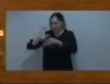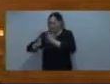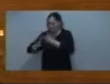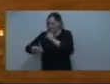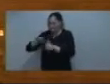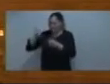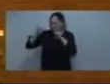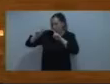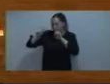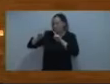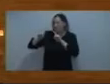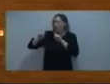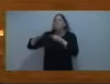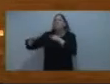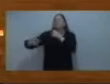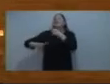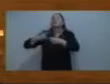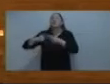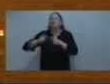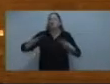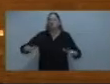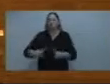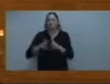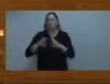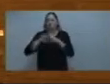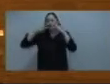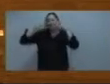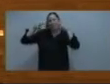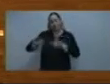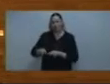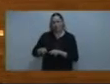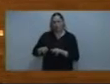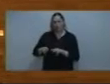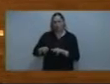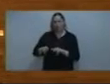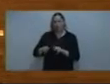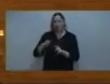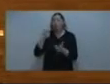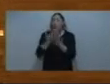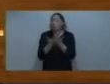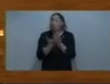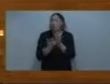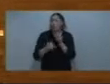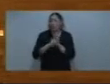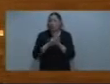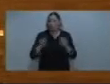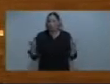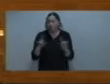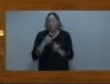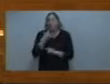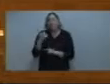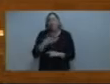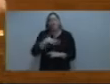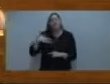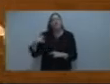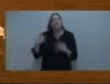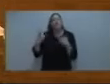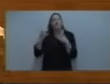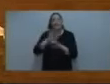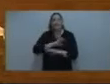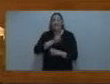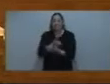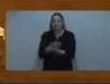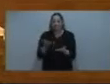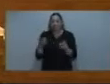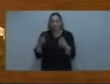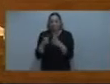su trascendencia social. Entrando en el detalle de su proposición o de ley, hemos de decirles, señorías de Izquierda Unida, que con los cinco